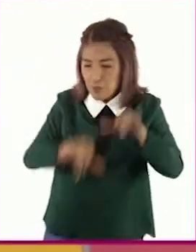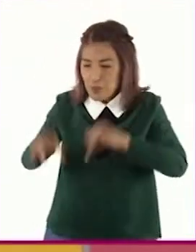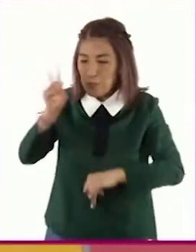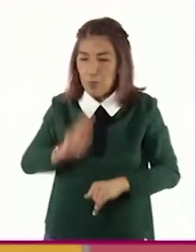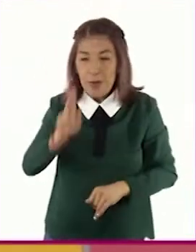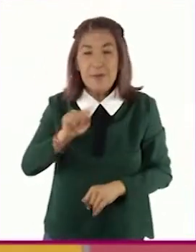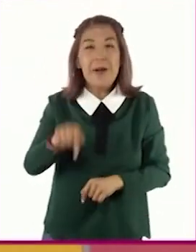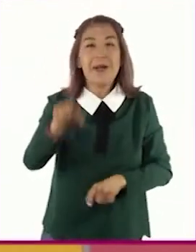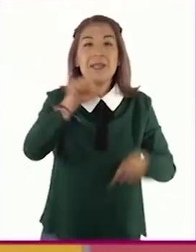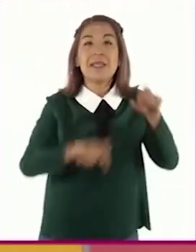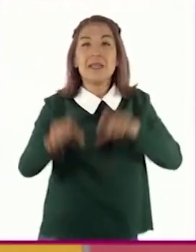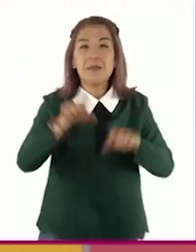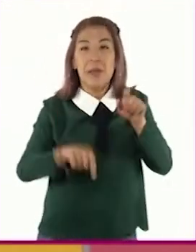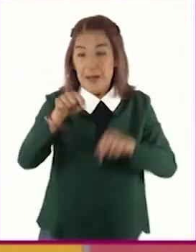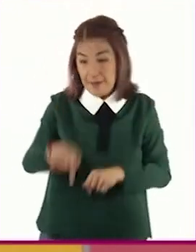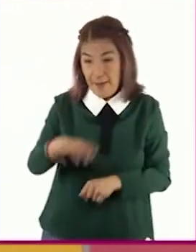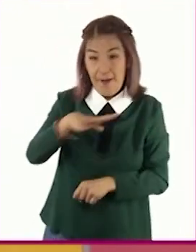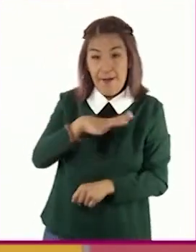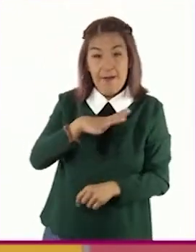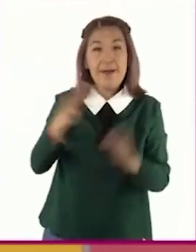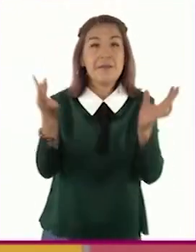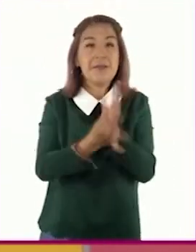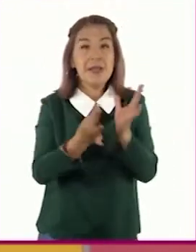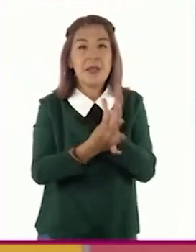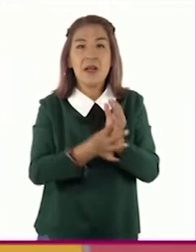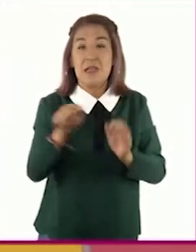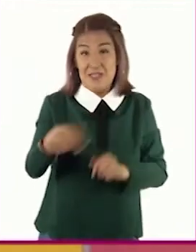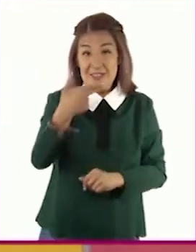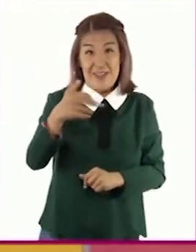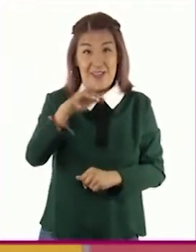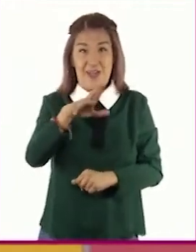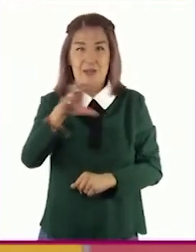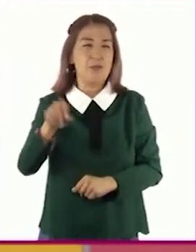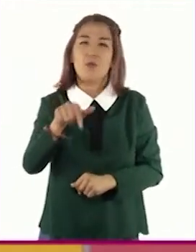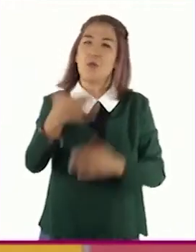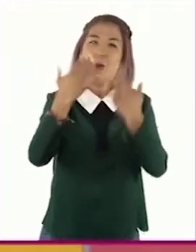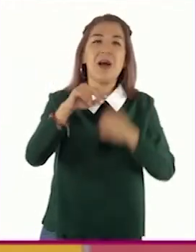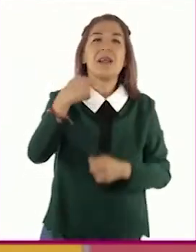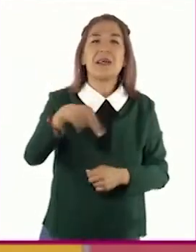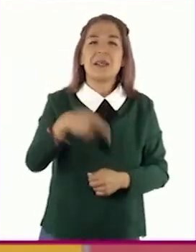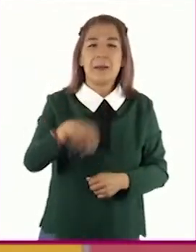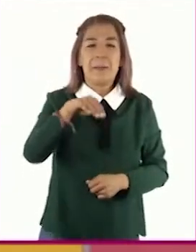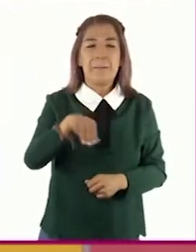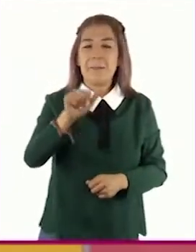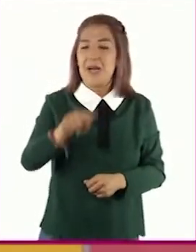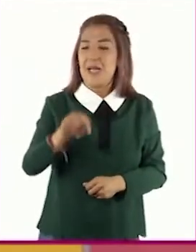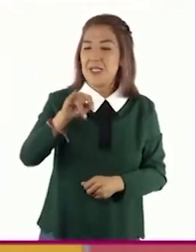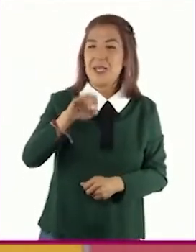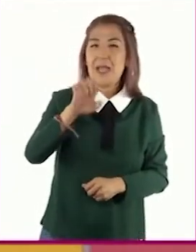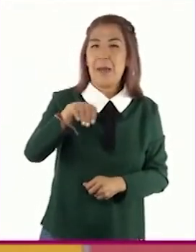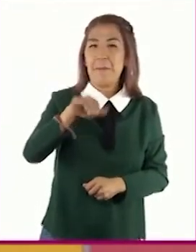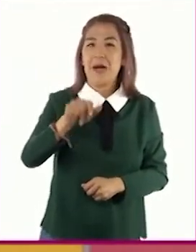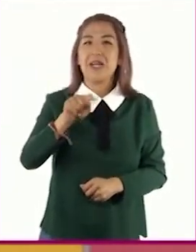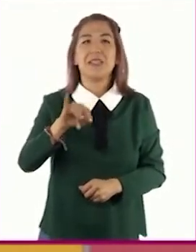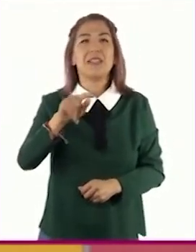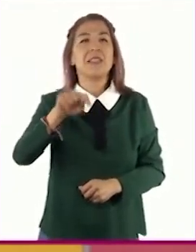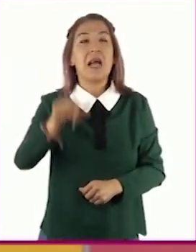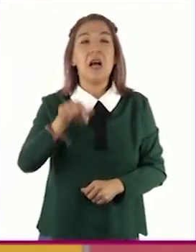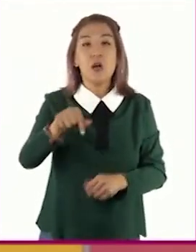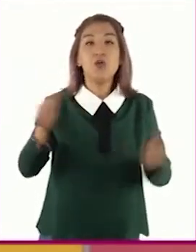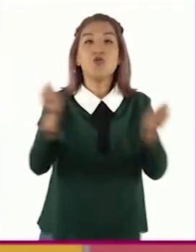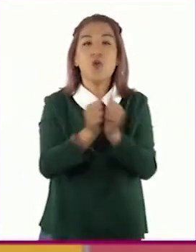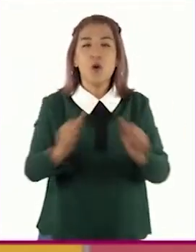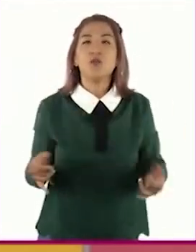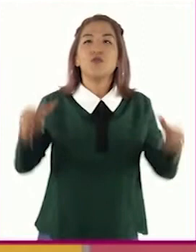obtener el metal. Por ejemplo, el hierro. No hay hierro, lo que hay es hematita, que es un mineral, y esa hematita se hace reaccionar con